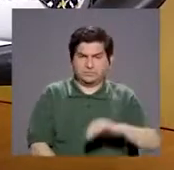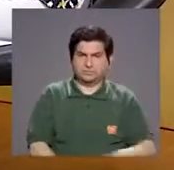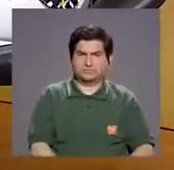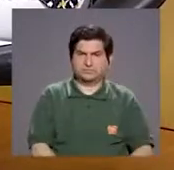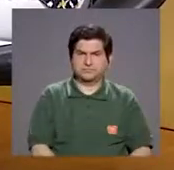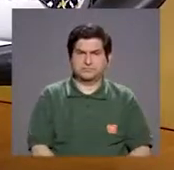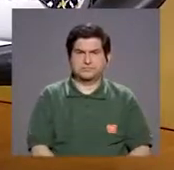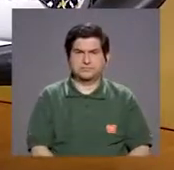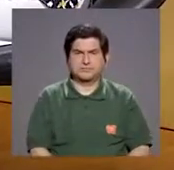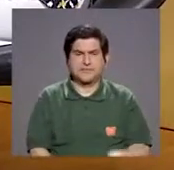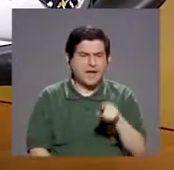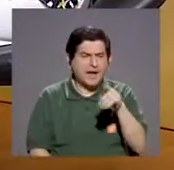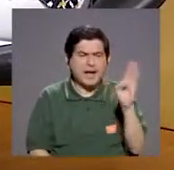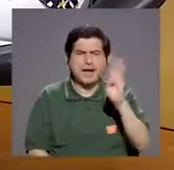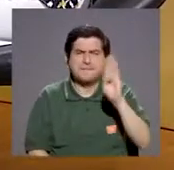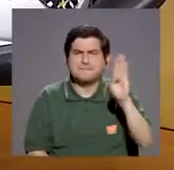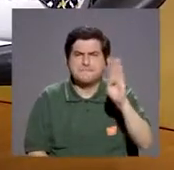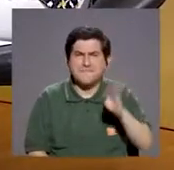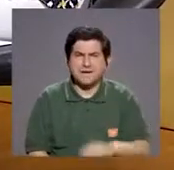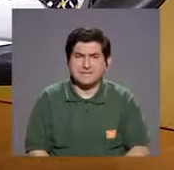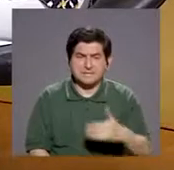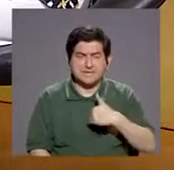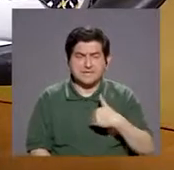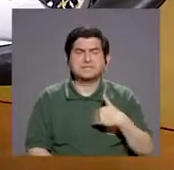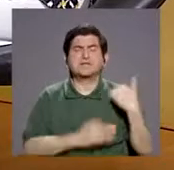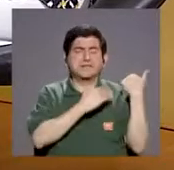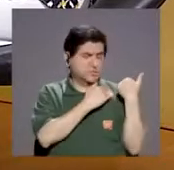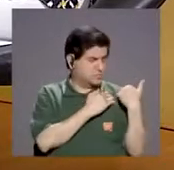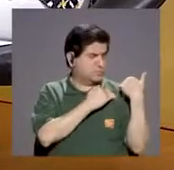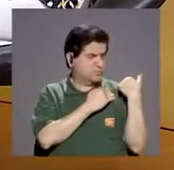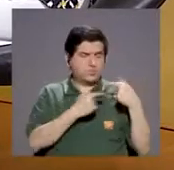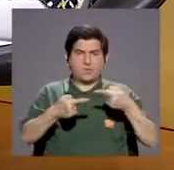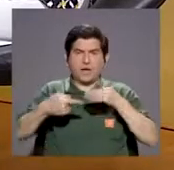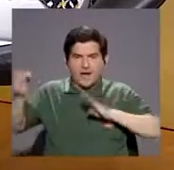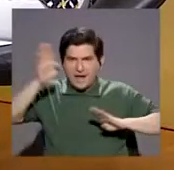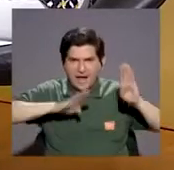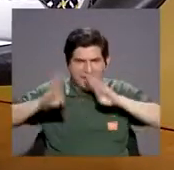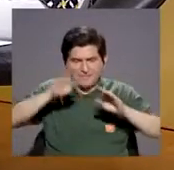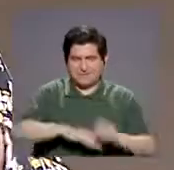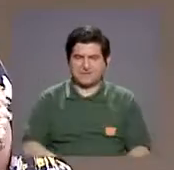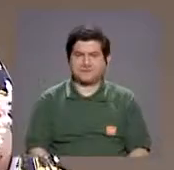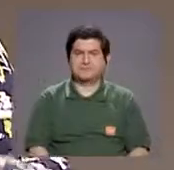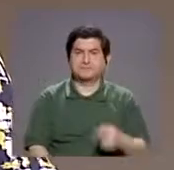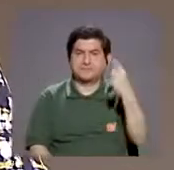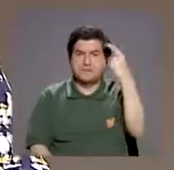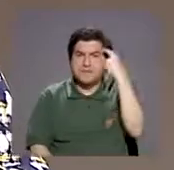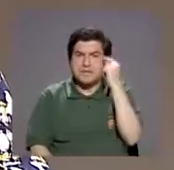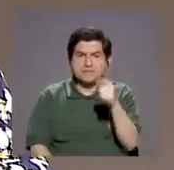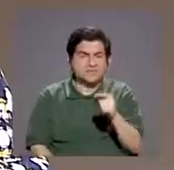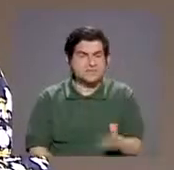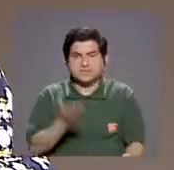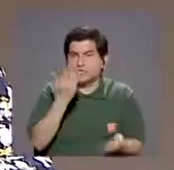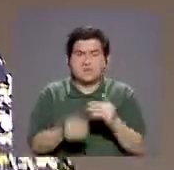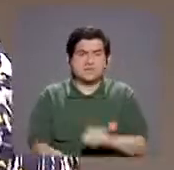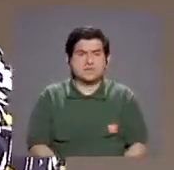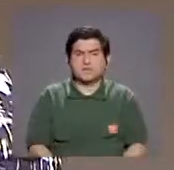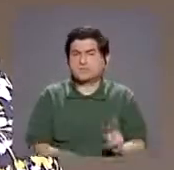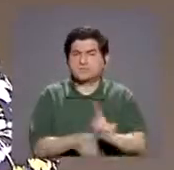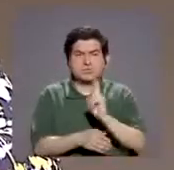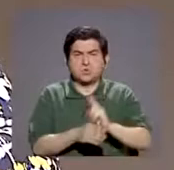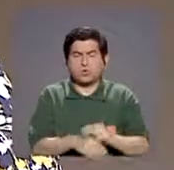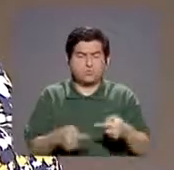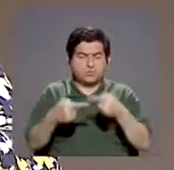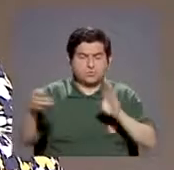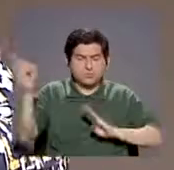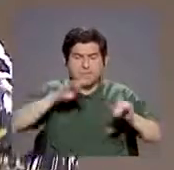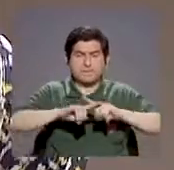partículas bacterianas que tienen alta resistencia a antibióticos antes a mayores y usted que puede ser que esta nota de antibióticos pero al